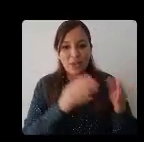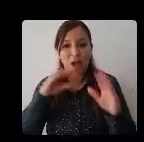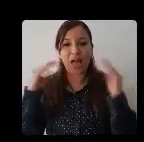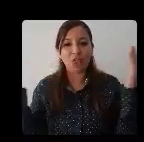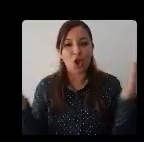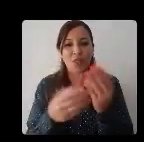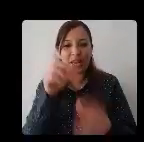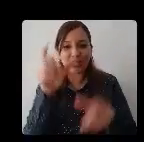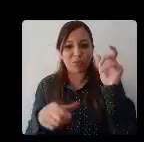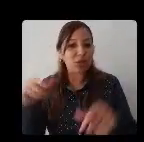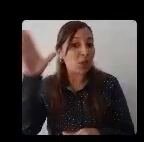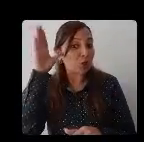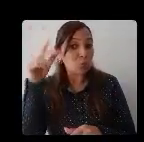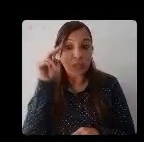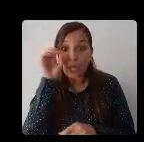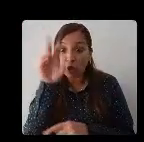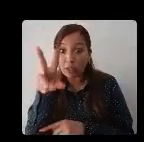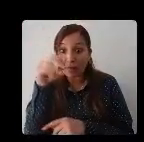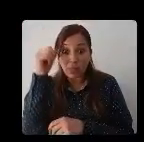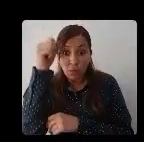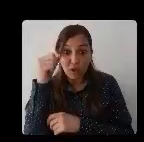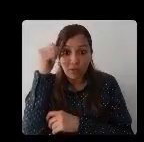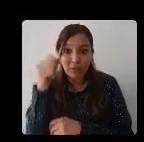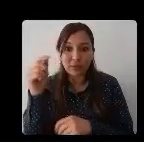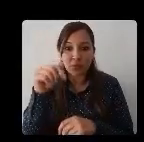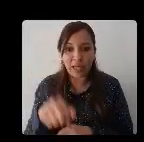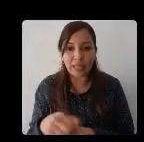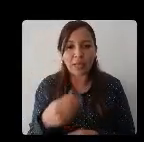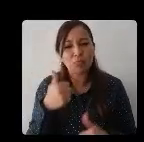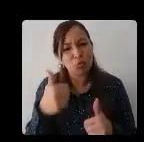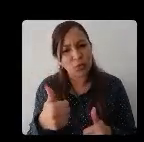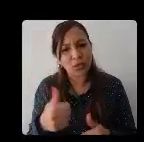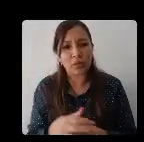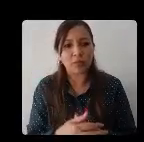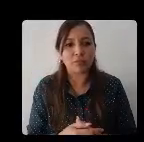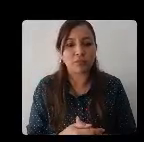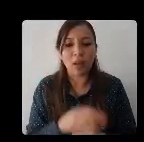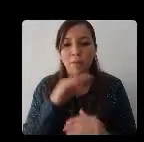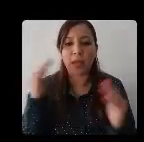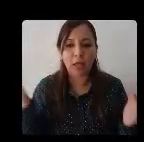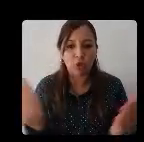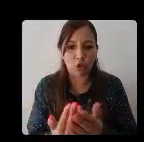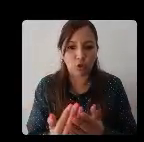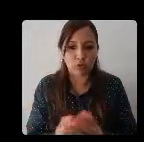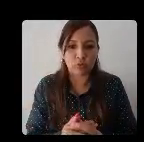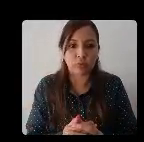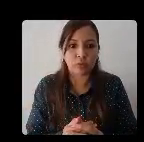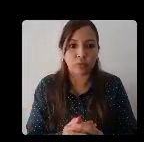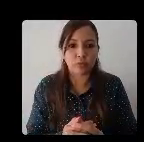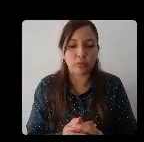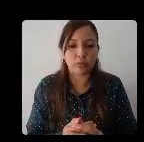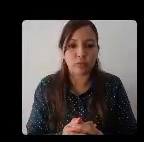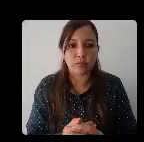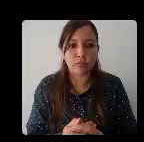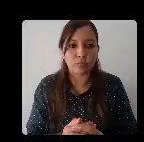es muy bueno para todos, y seguirnos conociendo poco a poco en este tipo de